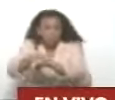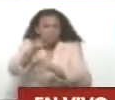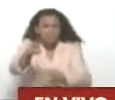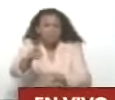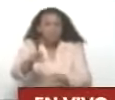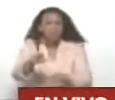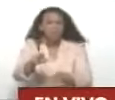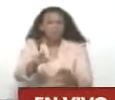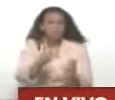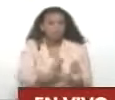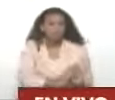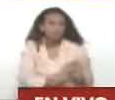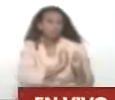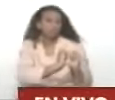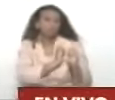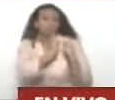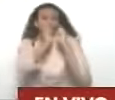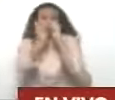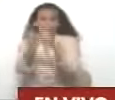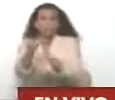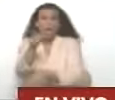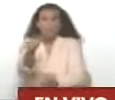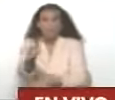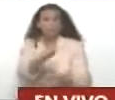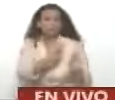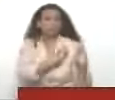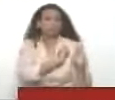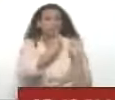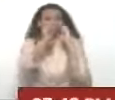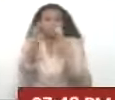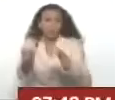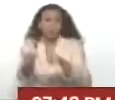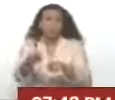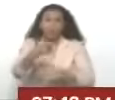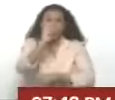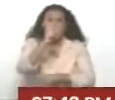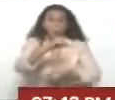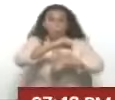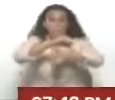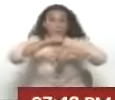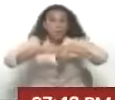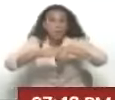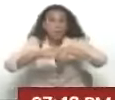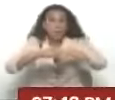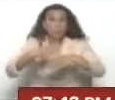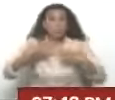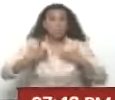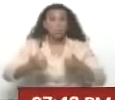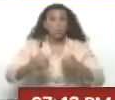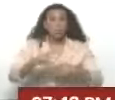habla y te dice, Nicolás, voy a una operación muy difícil.